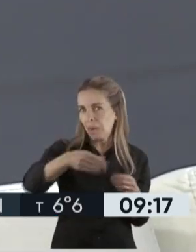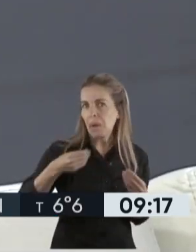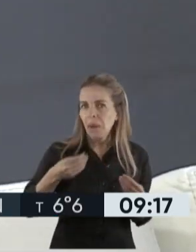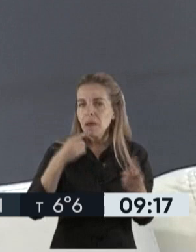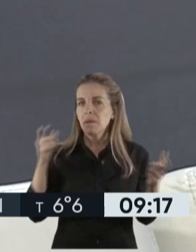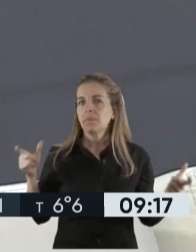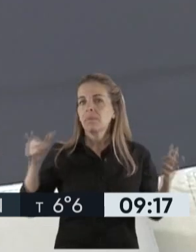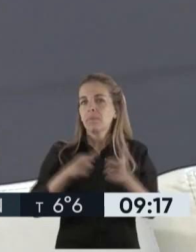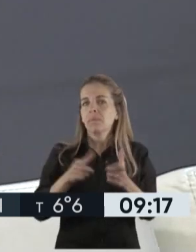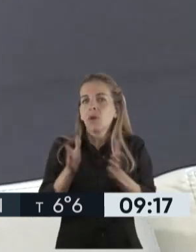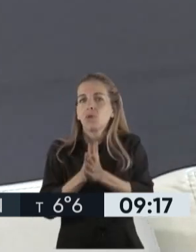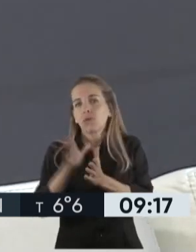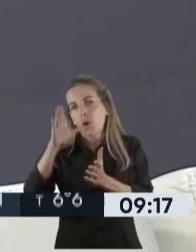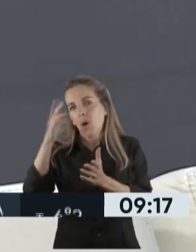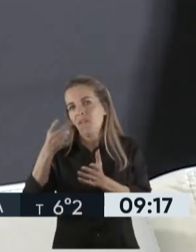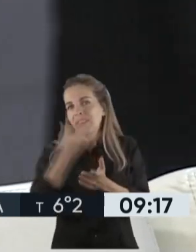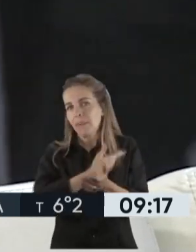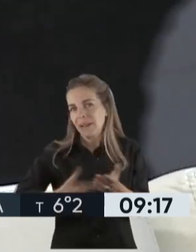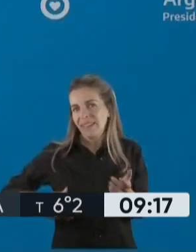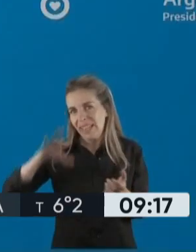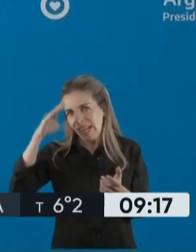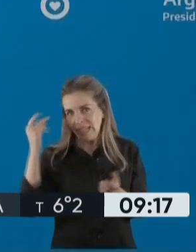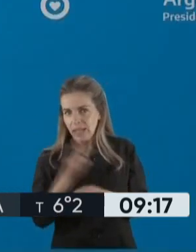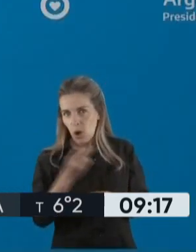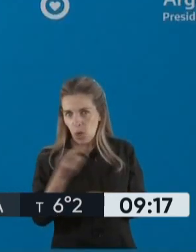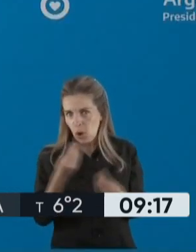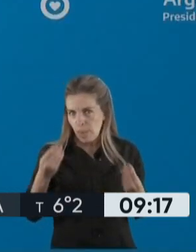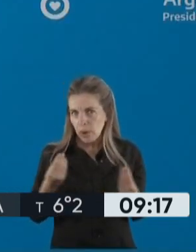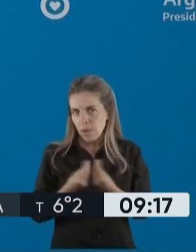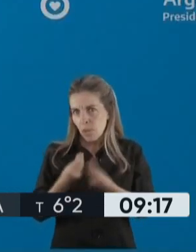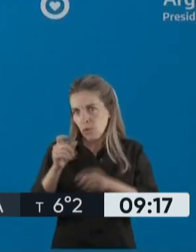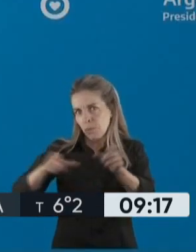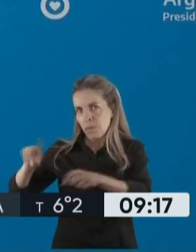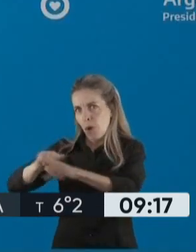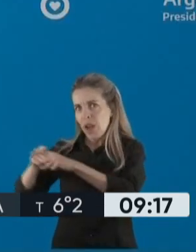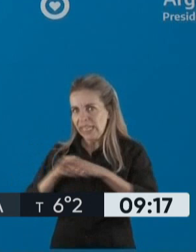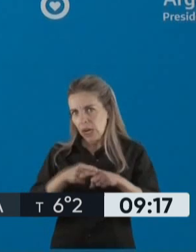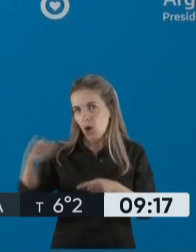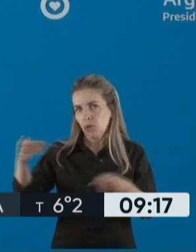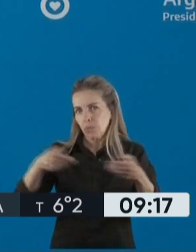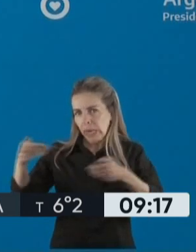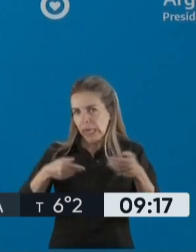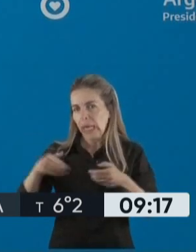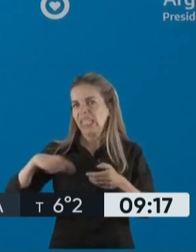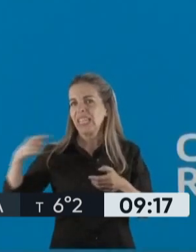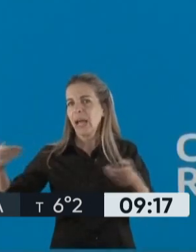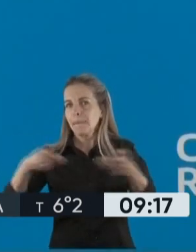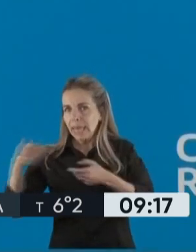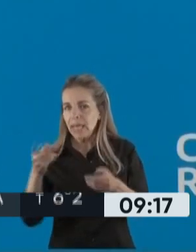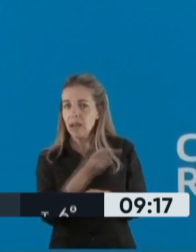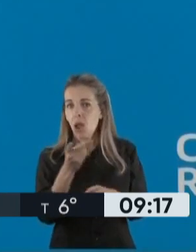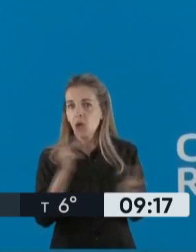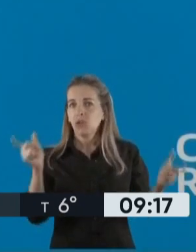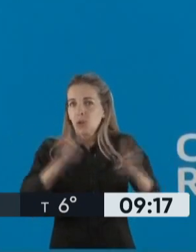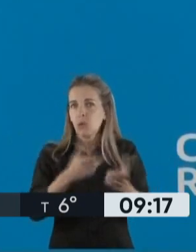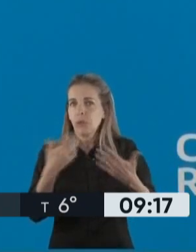diálogo junto a la vicepresidenta, sobre todo teniendo en cuenta los pedidos de funcionarios y dirigentes propios y algunos líderes sindicales. Gracias.